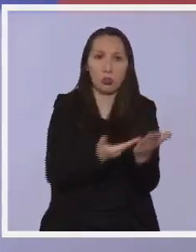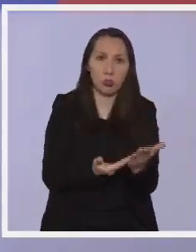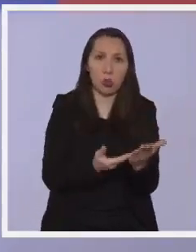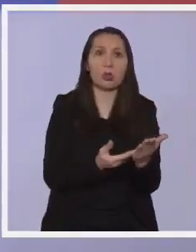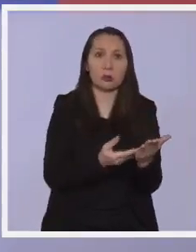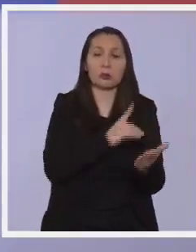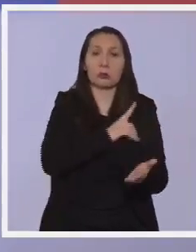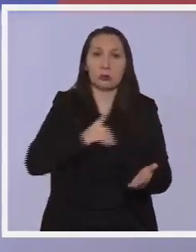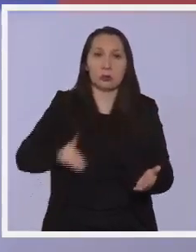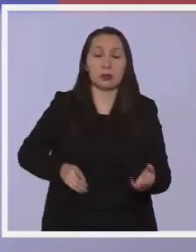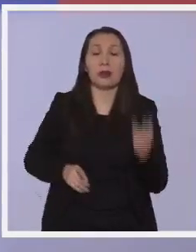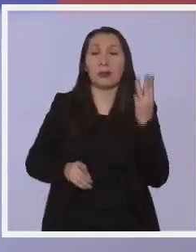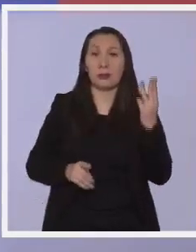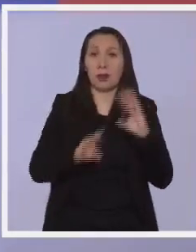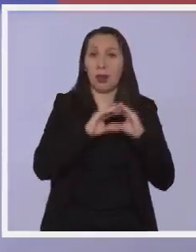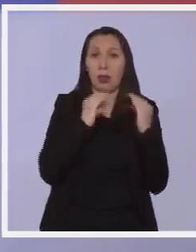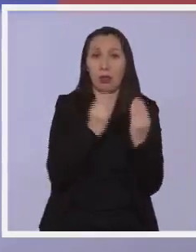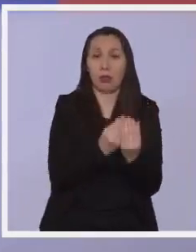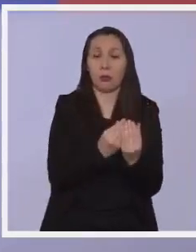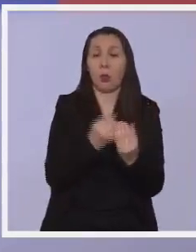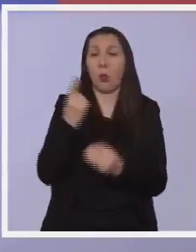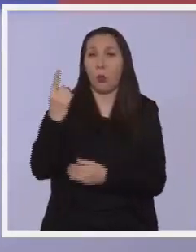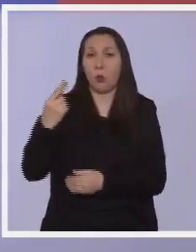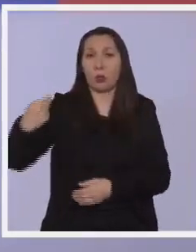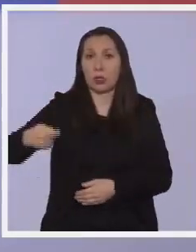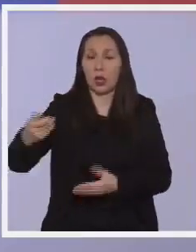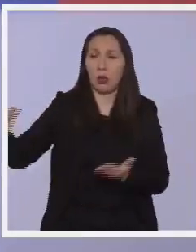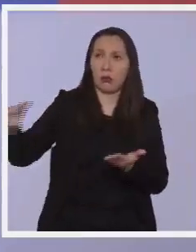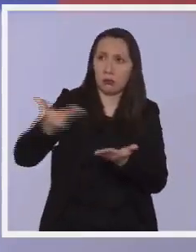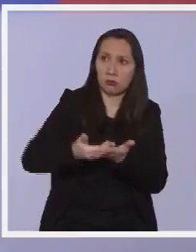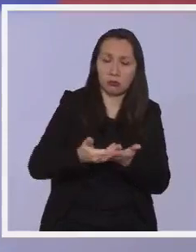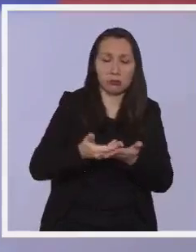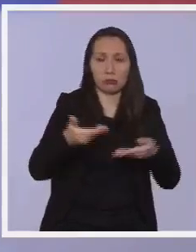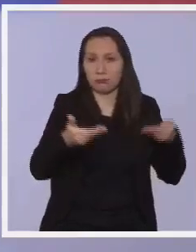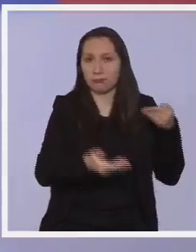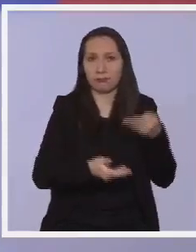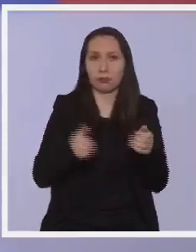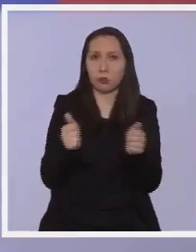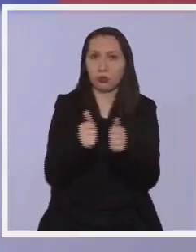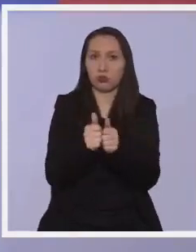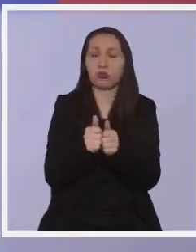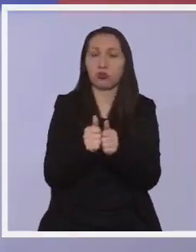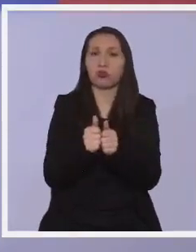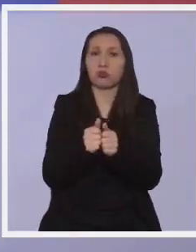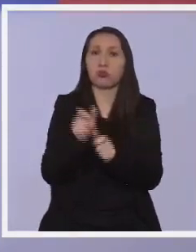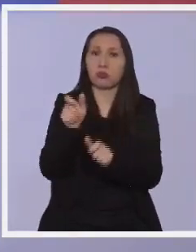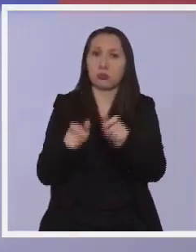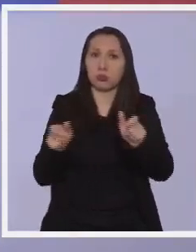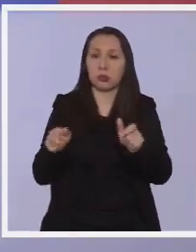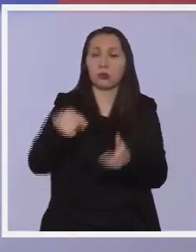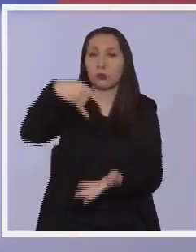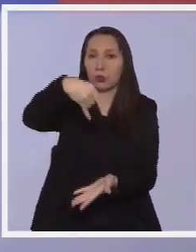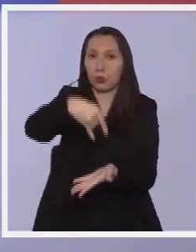parlamentarias, 3 en la Cámara de Diputados y 1 en el Senado. Por lo tanto, es un trabajo conjunto entre los colegisladores.